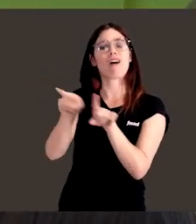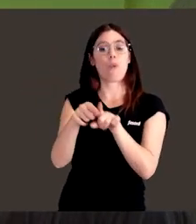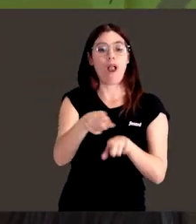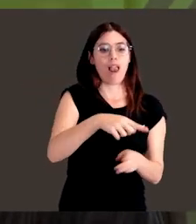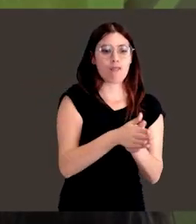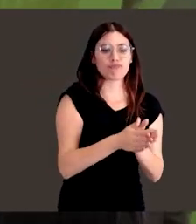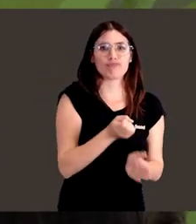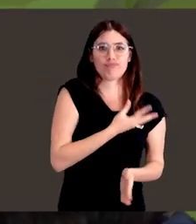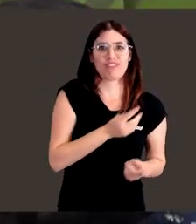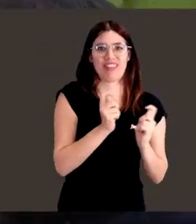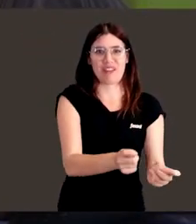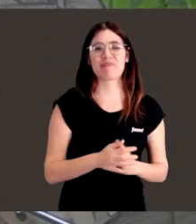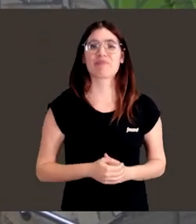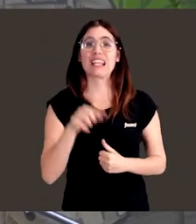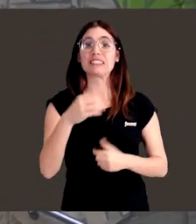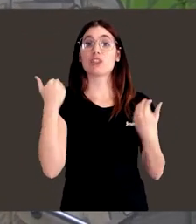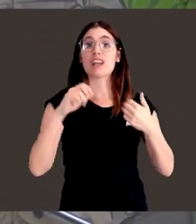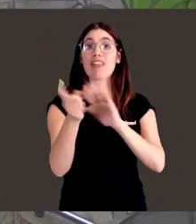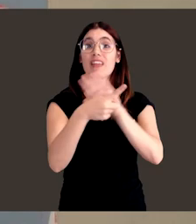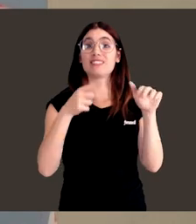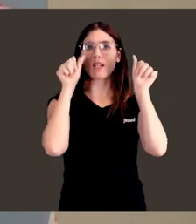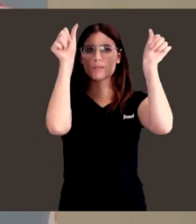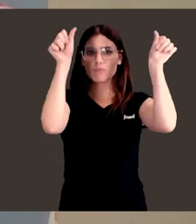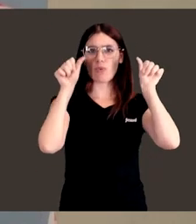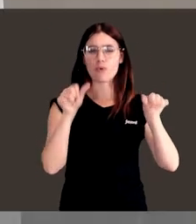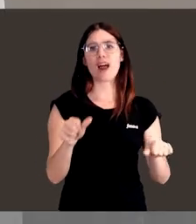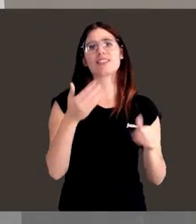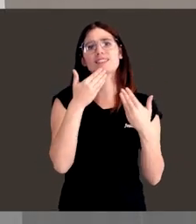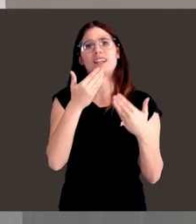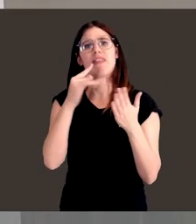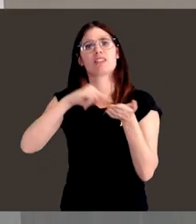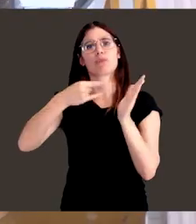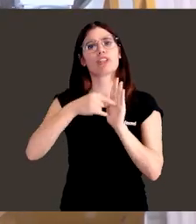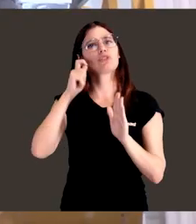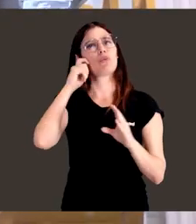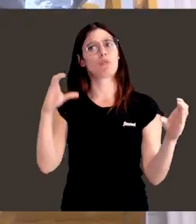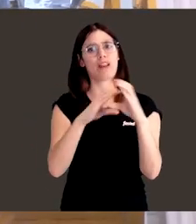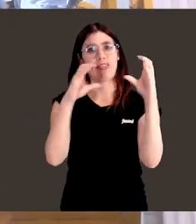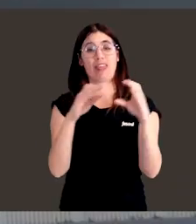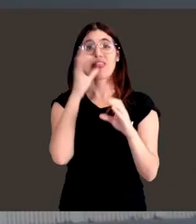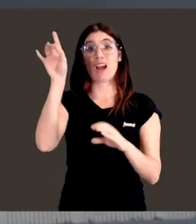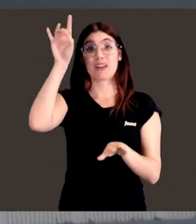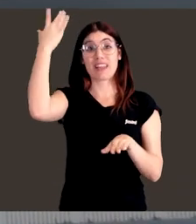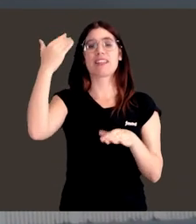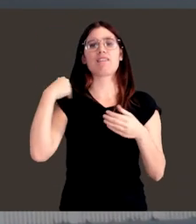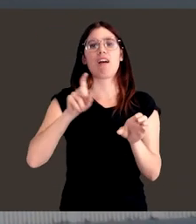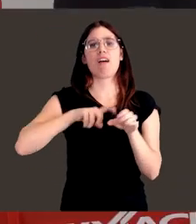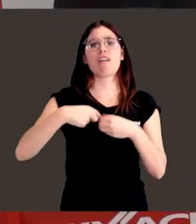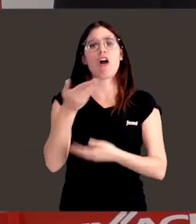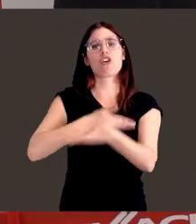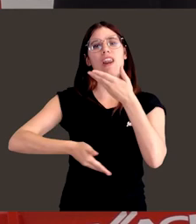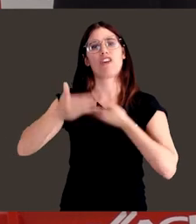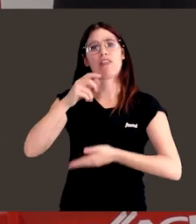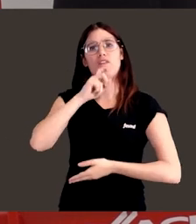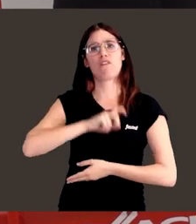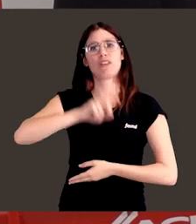y si se motivan con este son ya 16 los murales a los que ha dado vida el proyecto dones de ciencia una iniciativa que cuenta además con